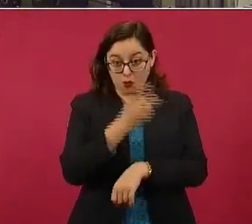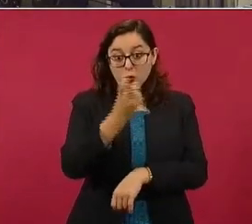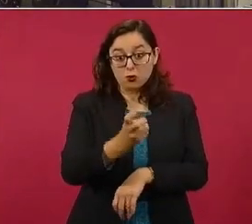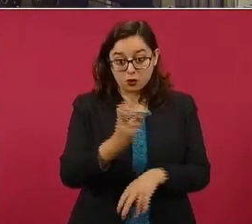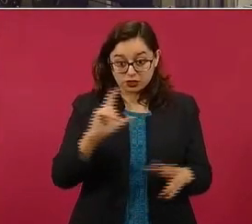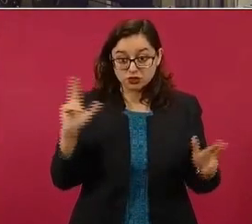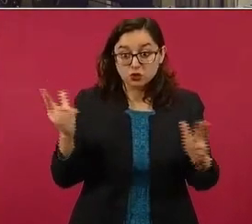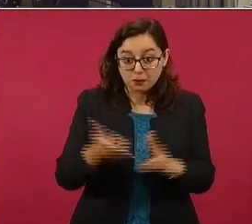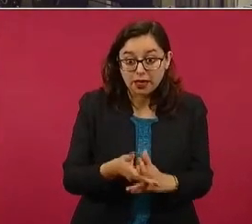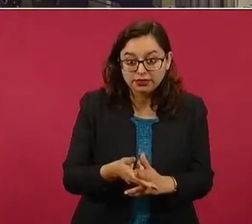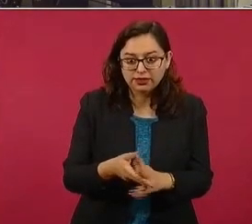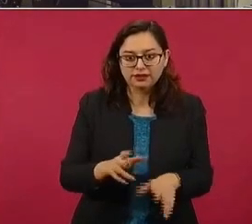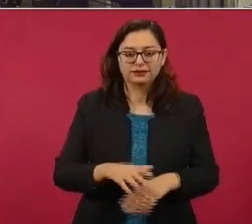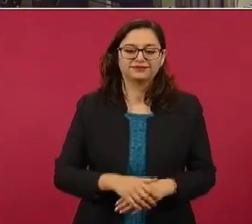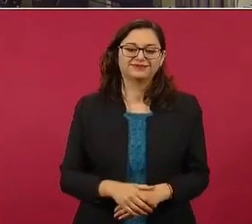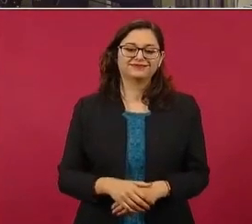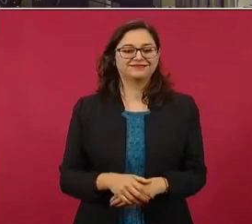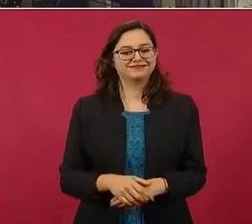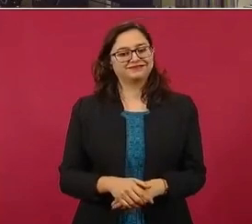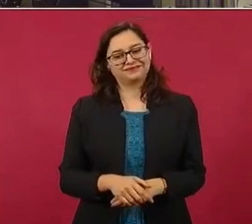una especulación.